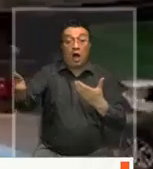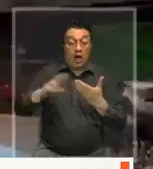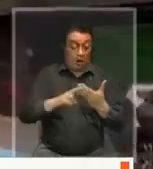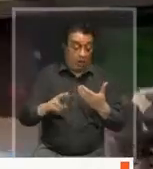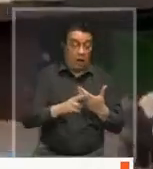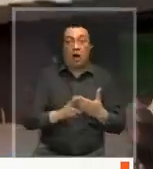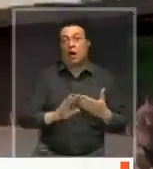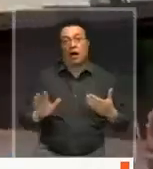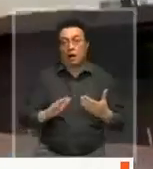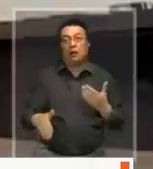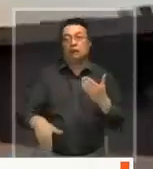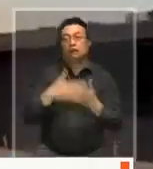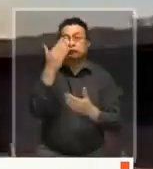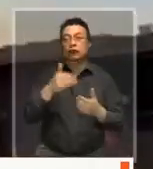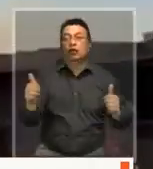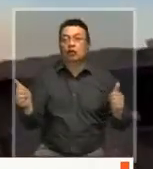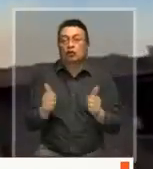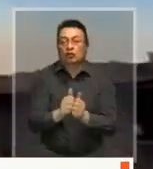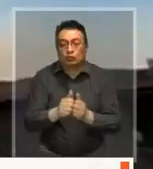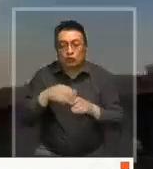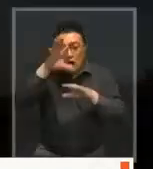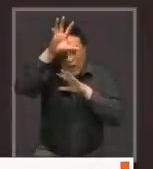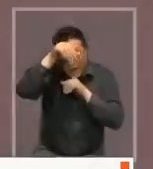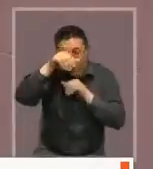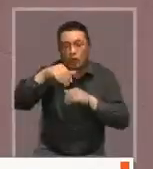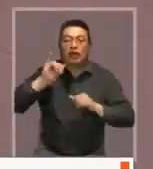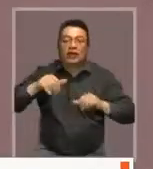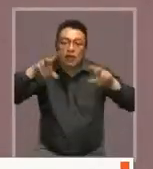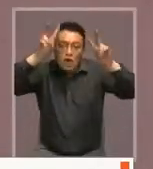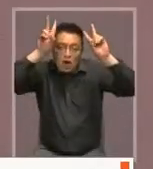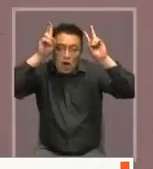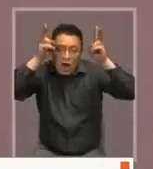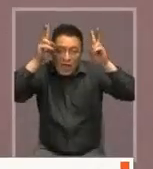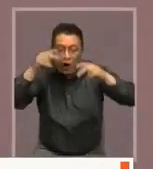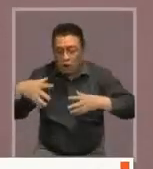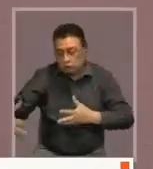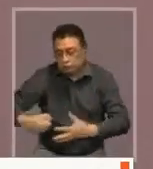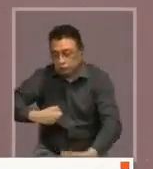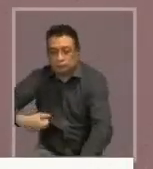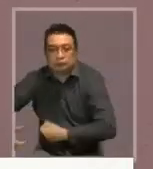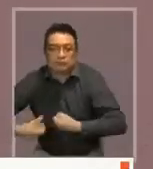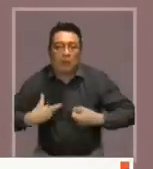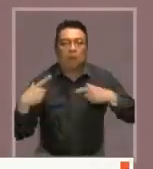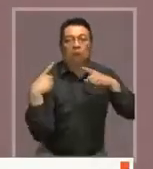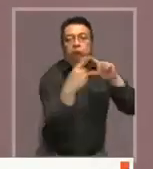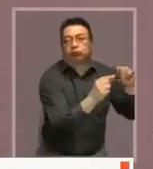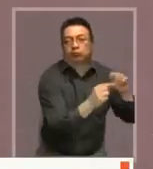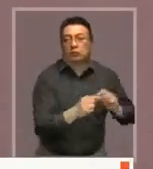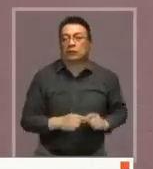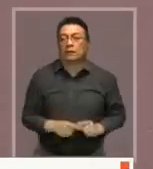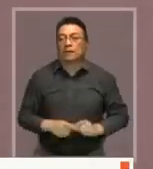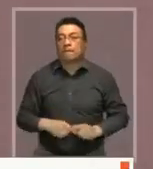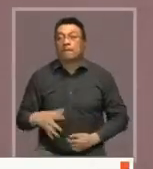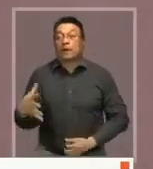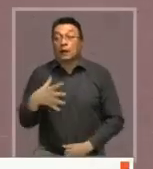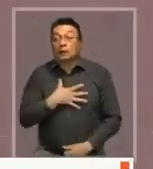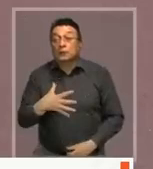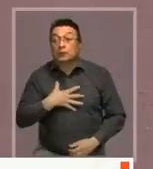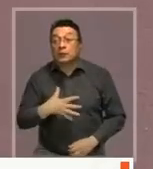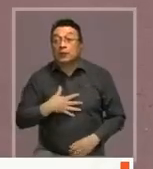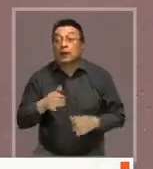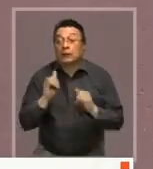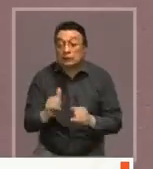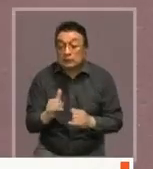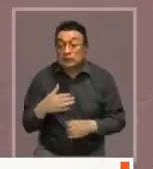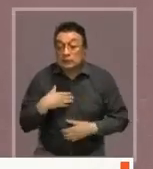evacuar junto al conejo de una vecina y su gato. Nosotros nos mandaron a evacuar. Temen que quizás sus viviendas,